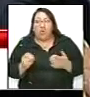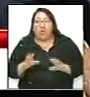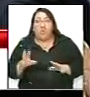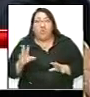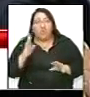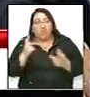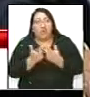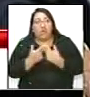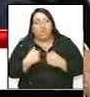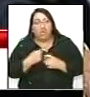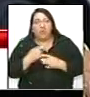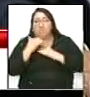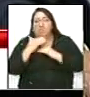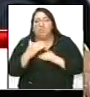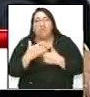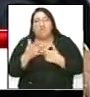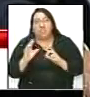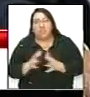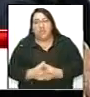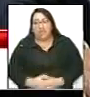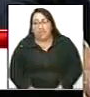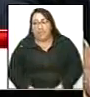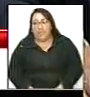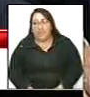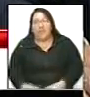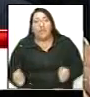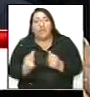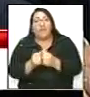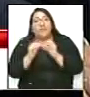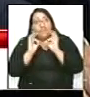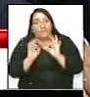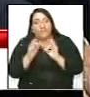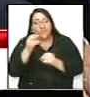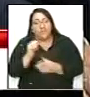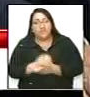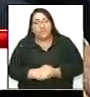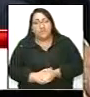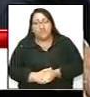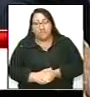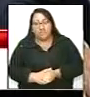militar, yo restringo mi libertad de expresión. Con la misma lógica,